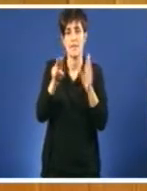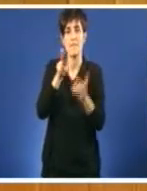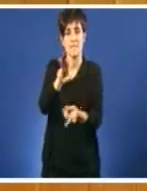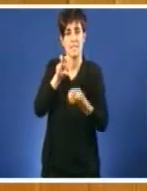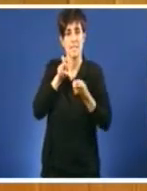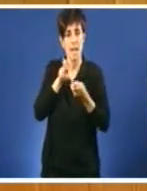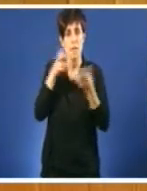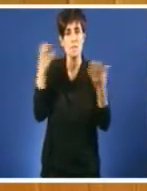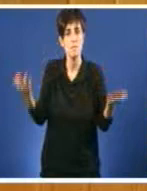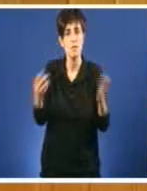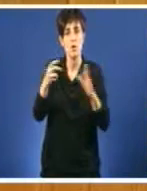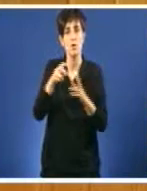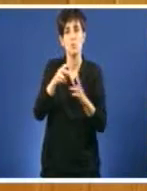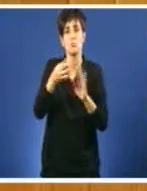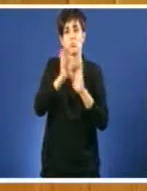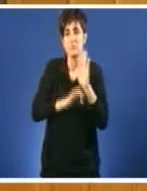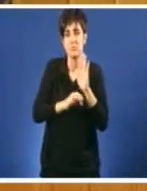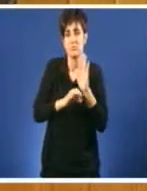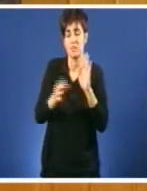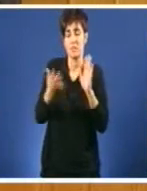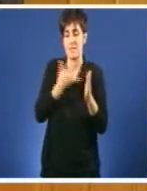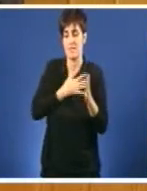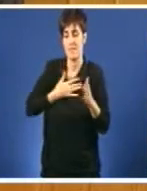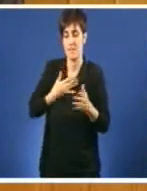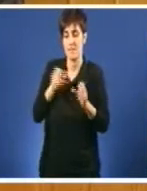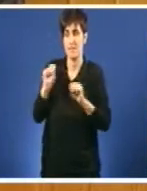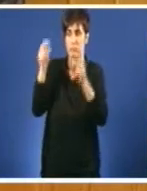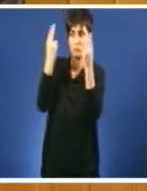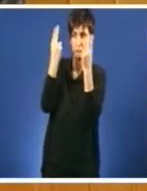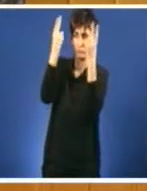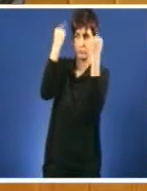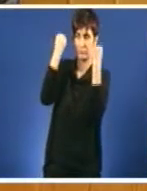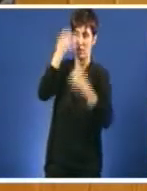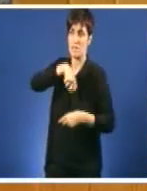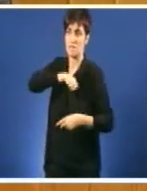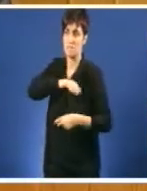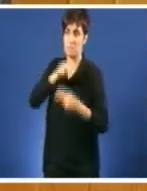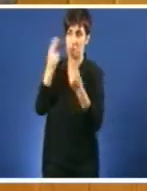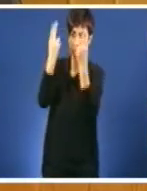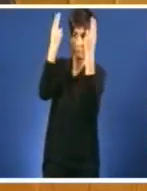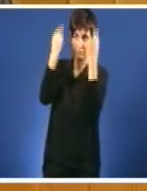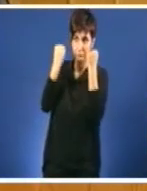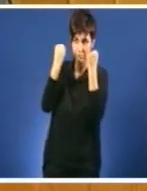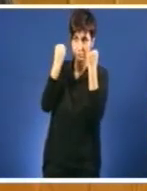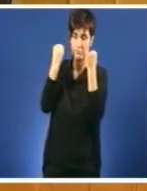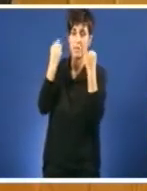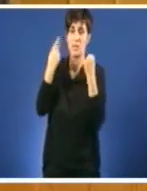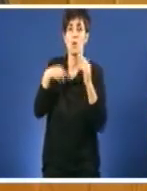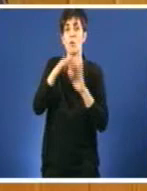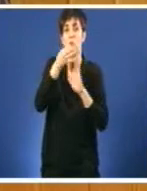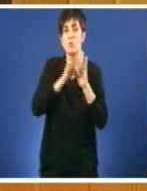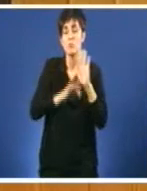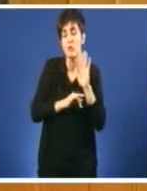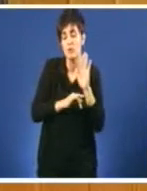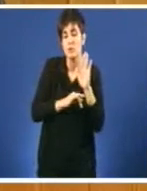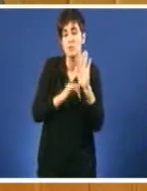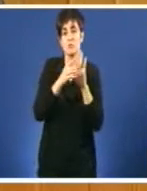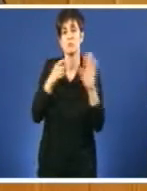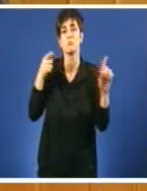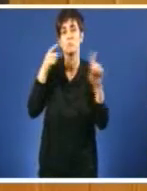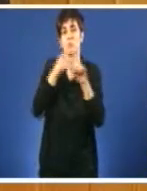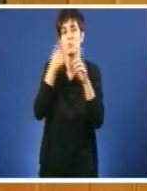galego dimisionario, dun goberno galego sumiso ao goberno central, uns orzamentos que siguen apostando por